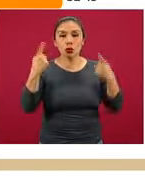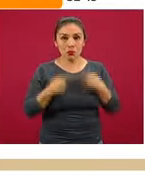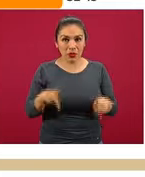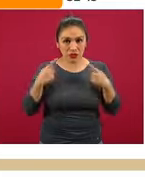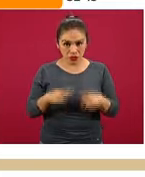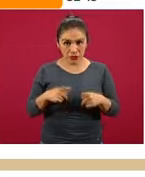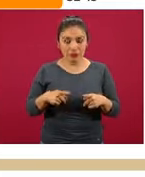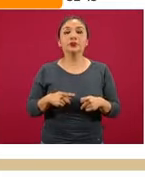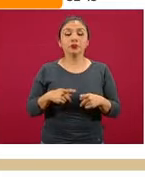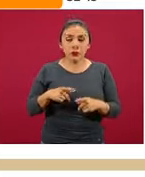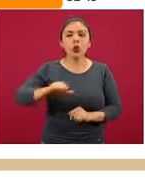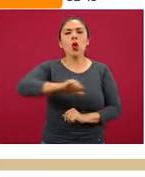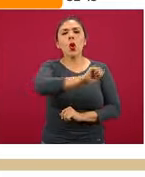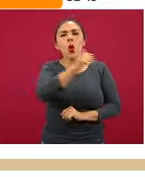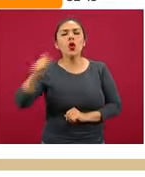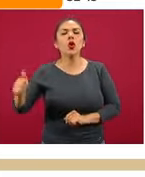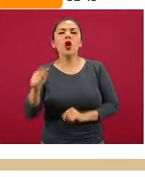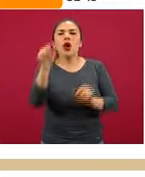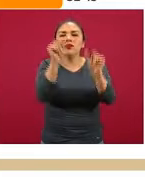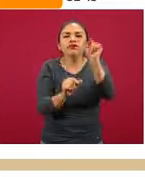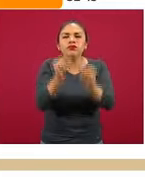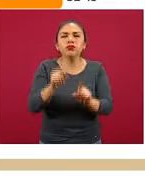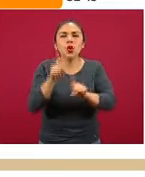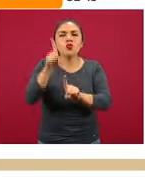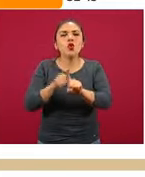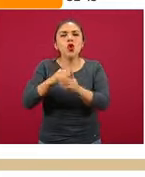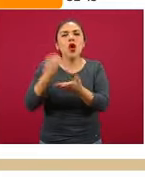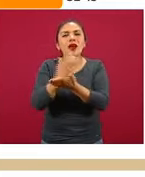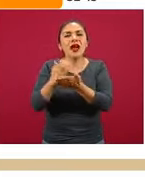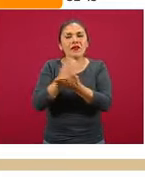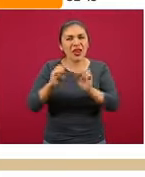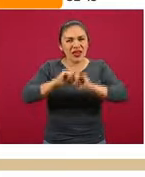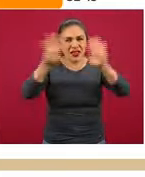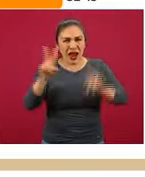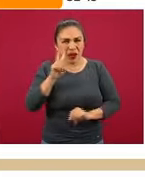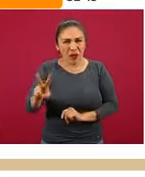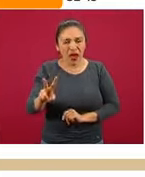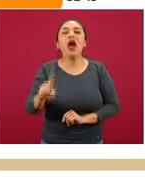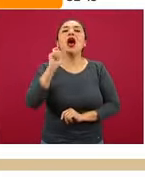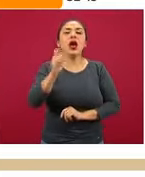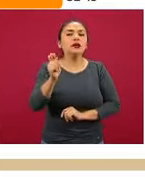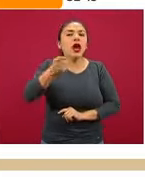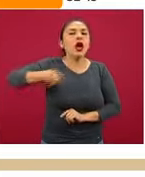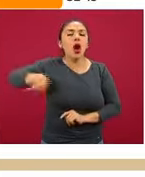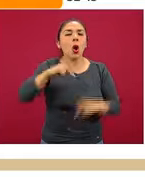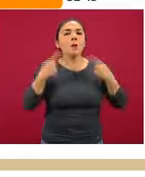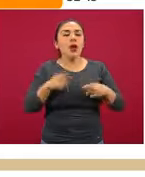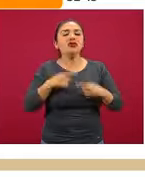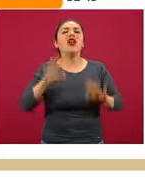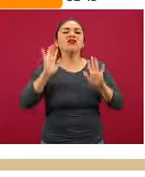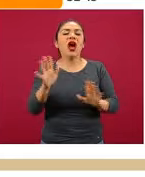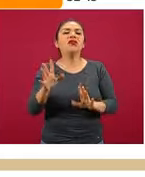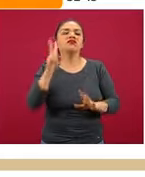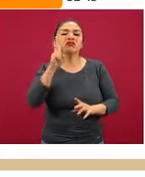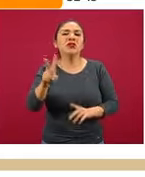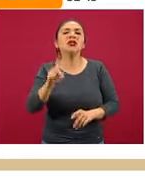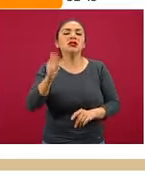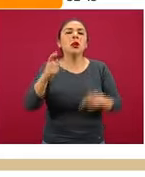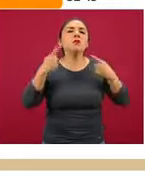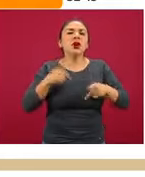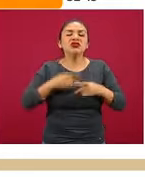1.160.644. Y aquellas que están en las barras de color café en la parte inferior son las que han sido clasificadas como